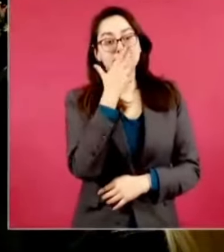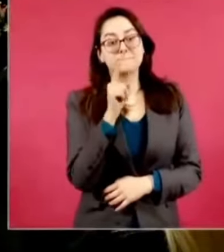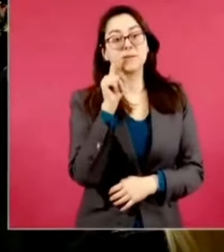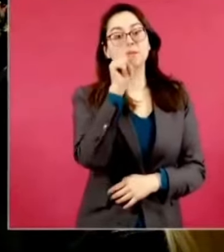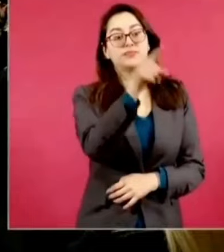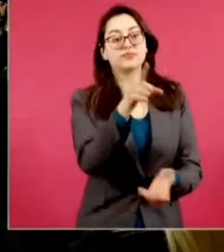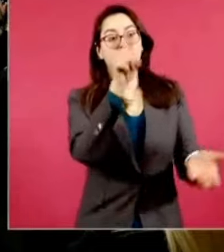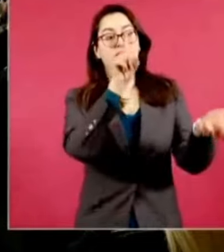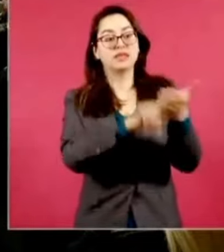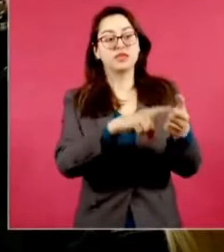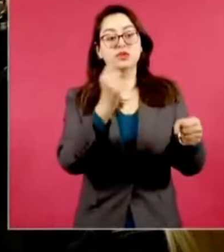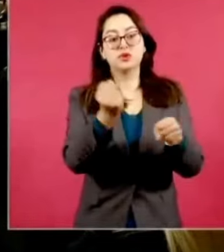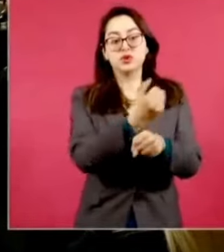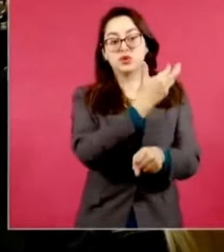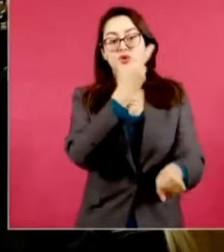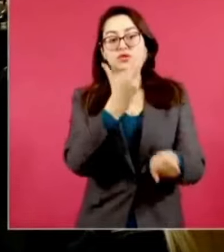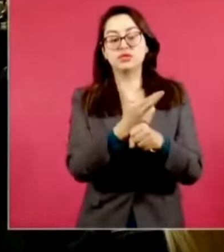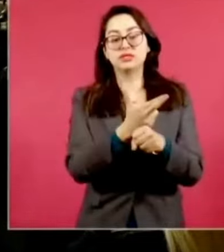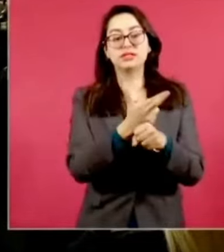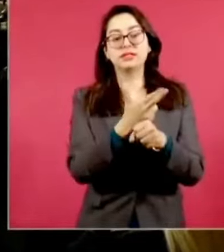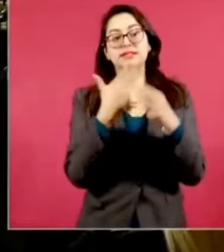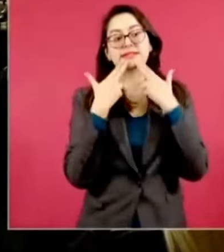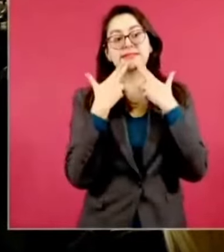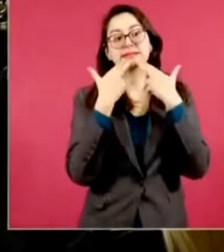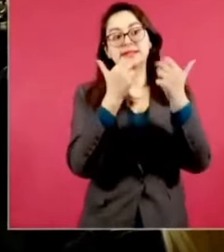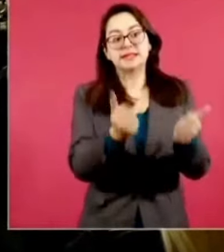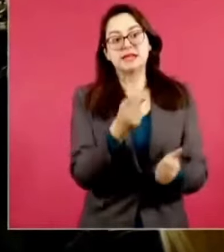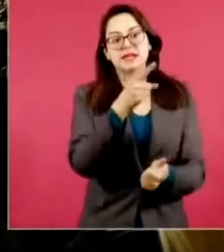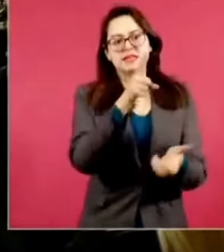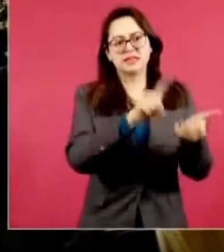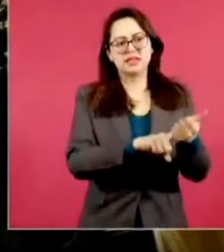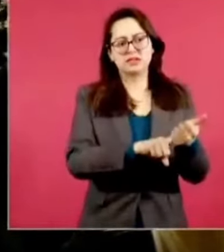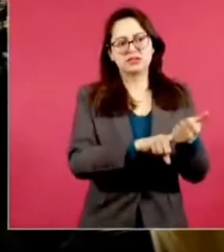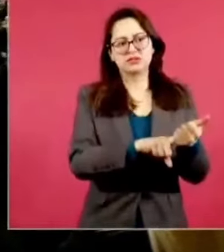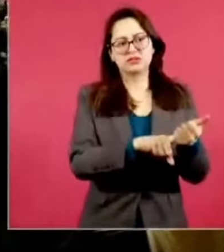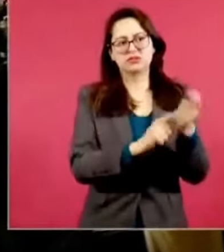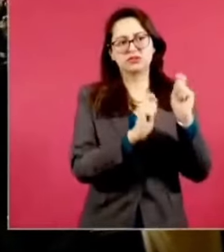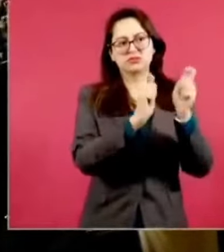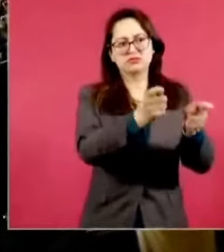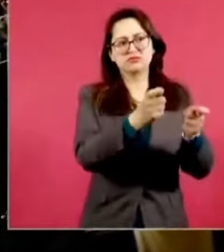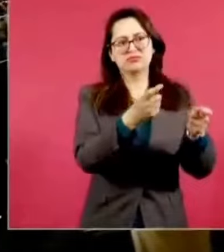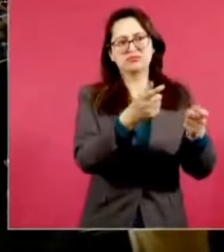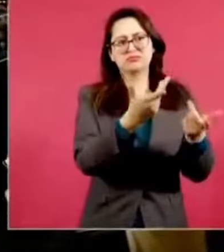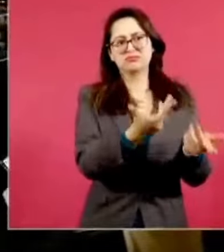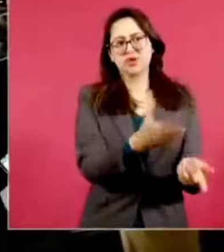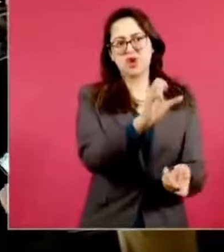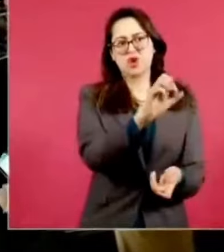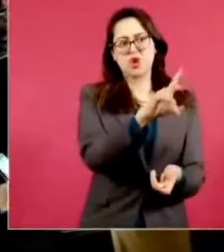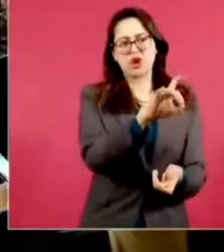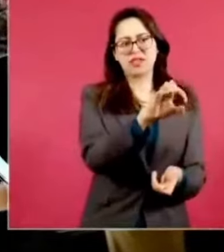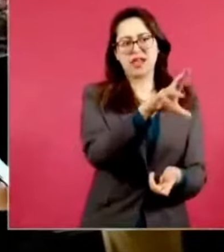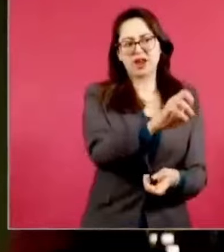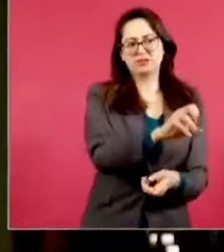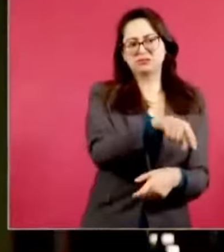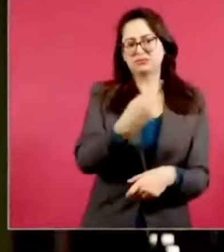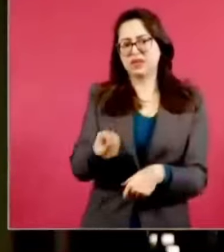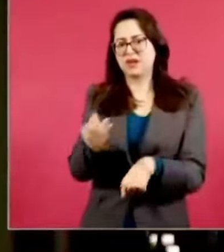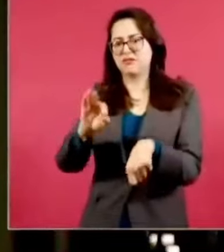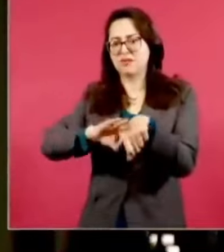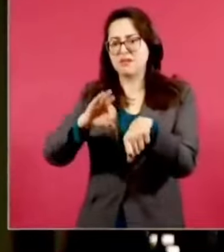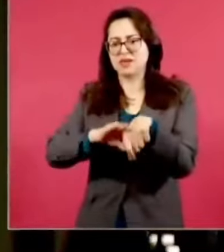por Ernesto Cordero y la farmacia de pensiones por un funcionario de Felipe Calderón y de Margarita Zavala. Entonces, es este mismo grupo